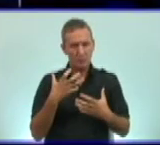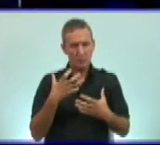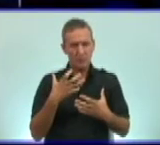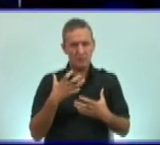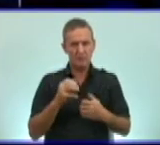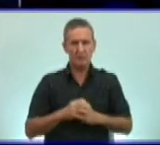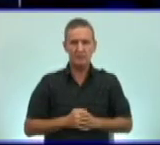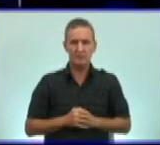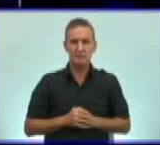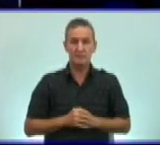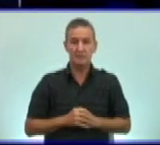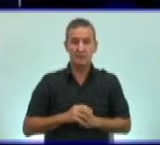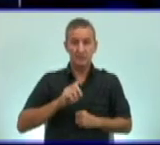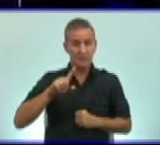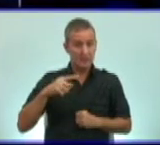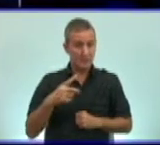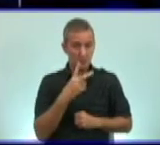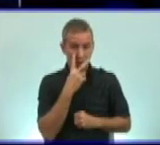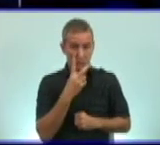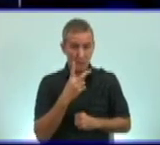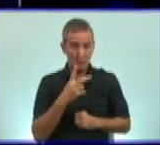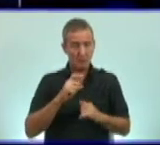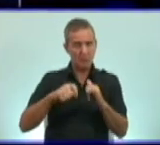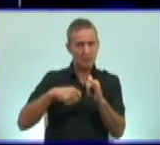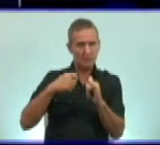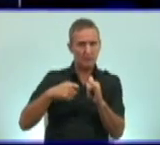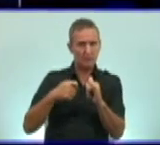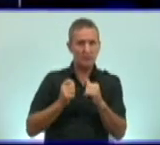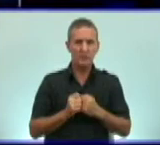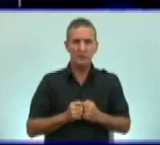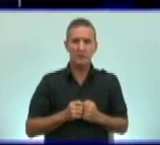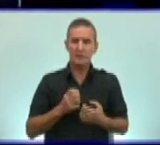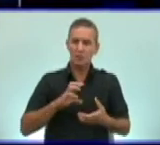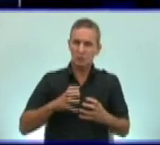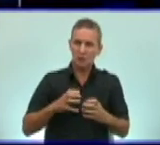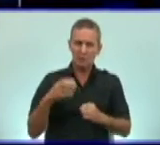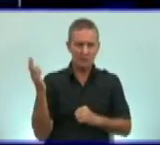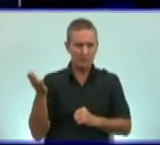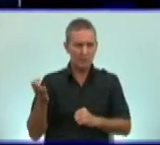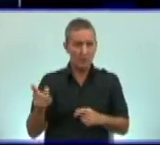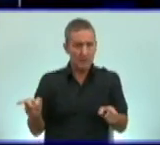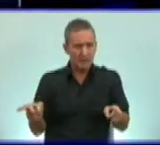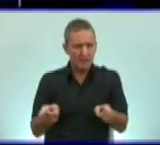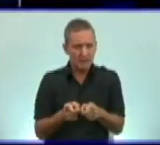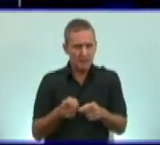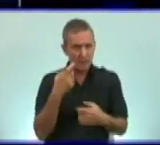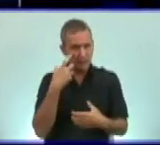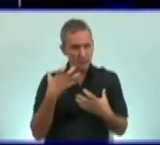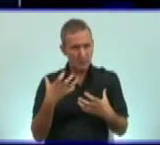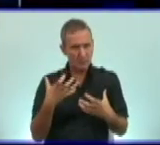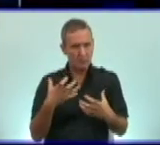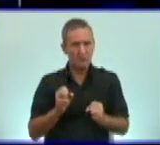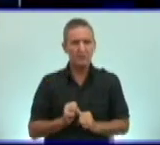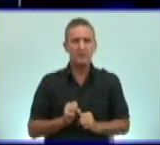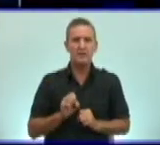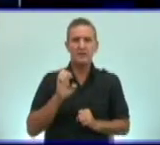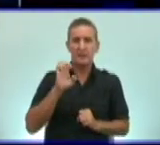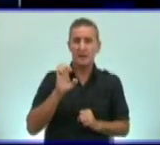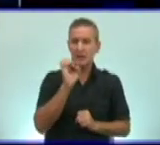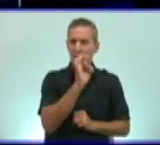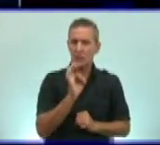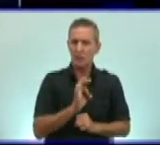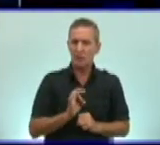Pues bien, después de visto este material, que de una manera muy rápida resume la importancia de los electrolitos, pues